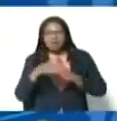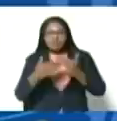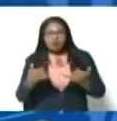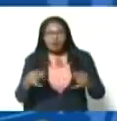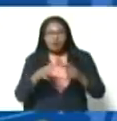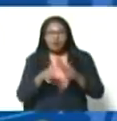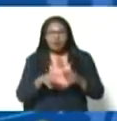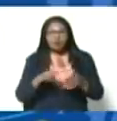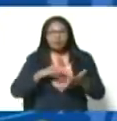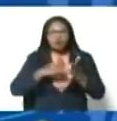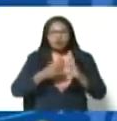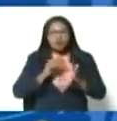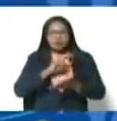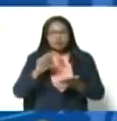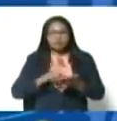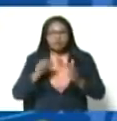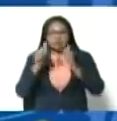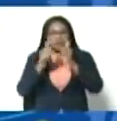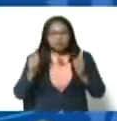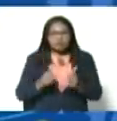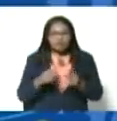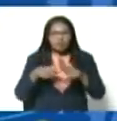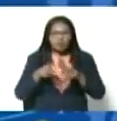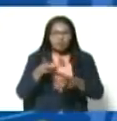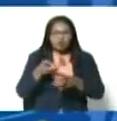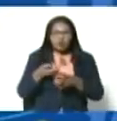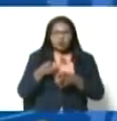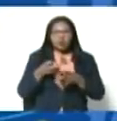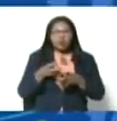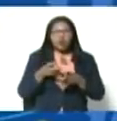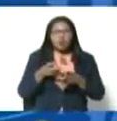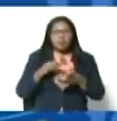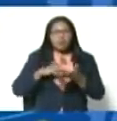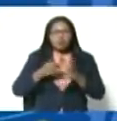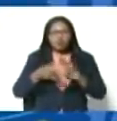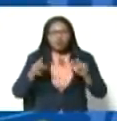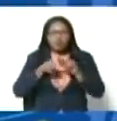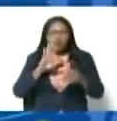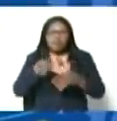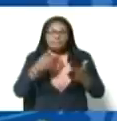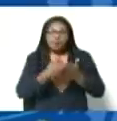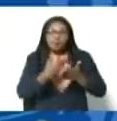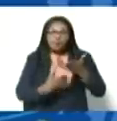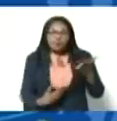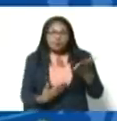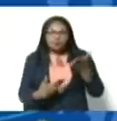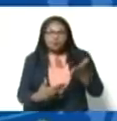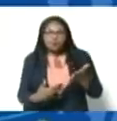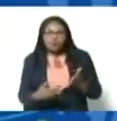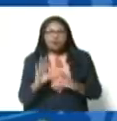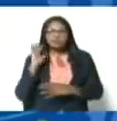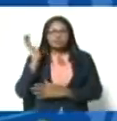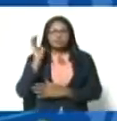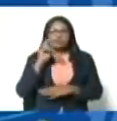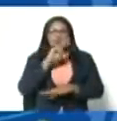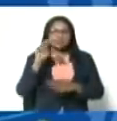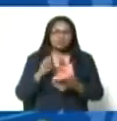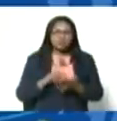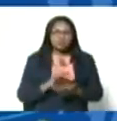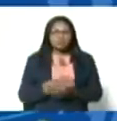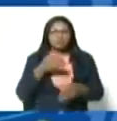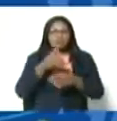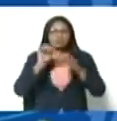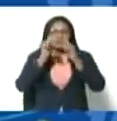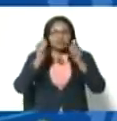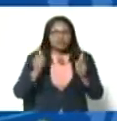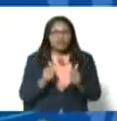con tecnología nacional de un sistema de cobro electrónico, que es la primera fase de la propuesta que usted planteó en la Asamblea Nacional, que era ir al sistema